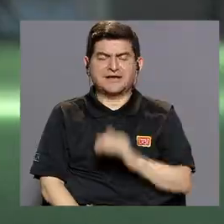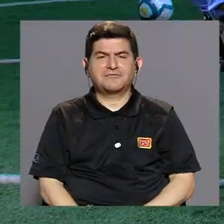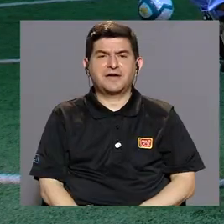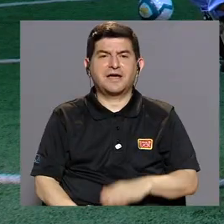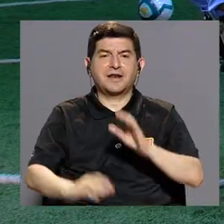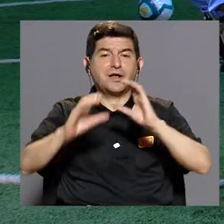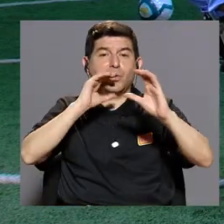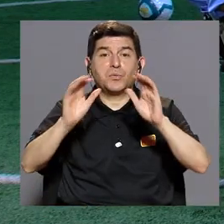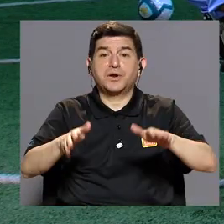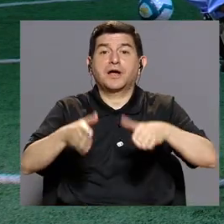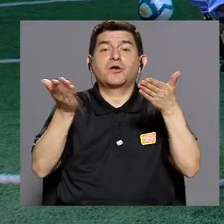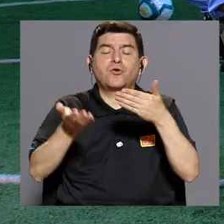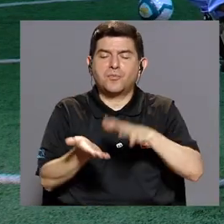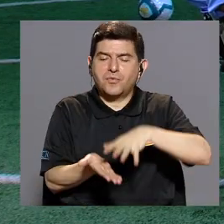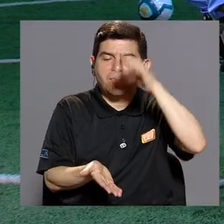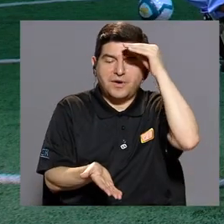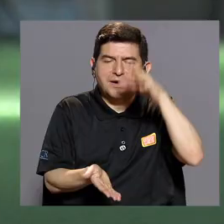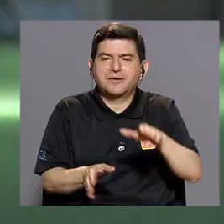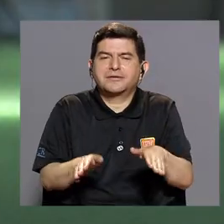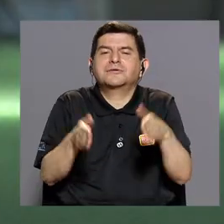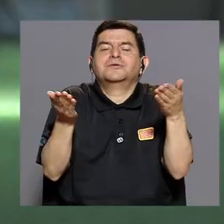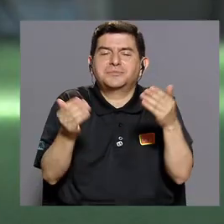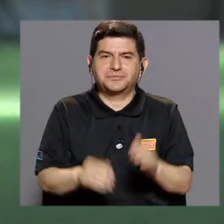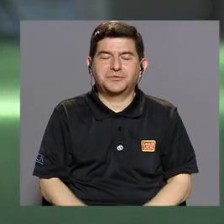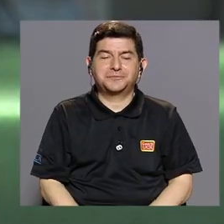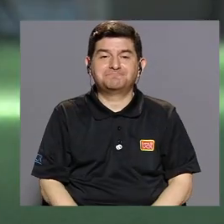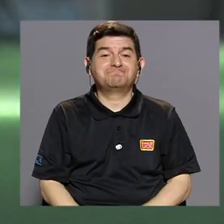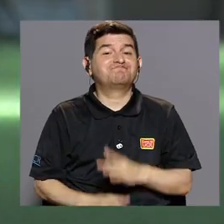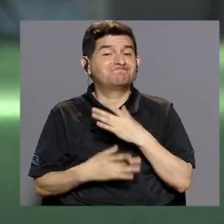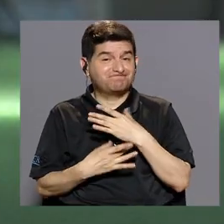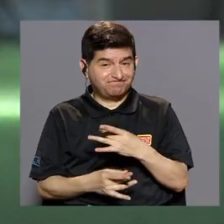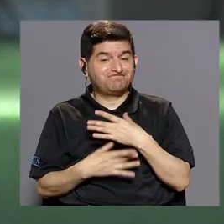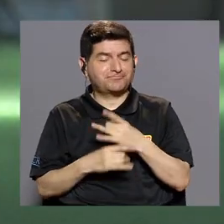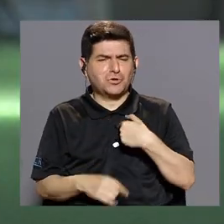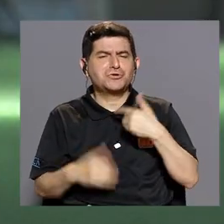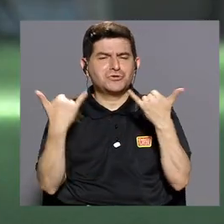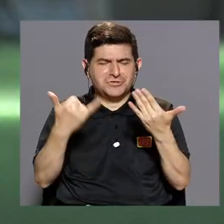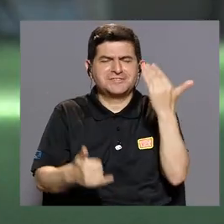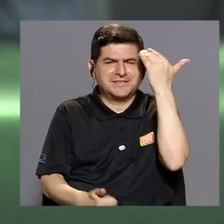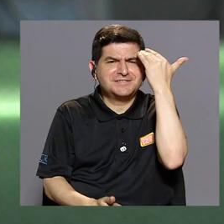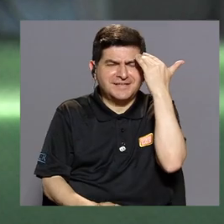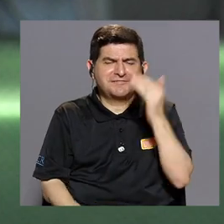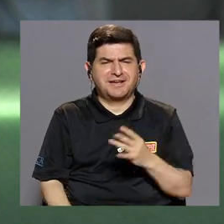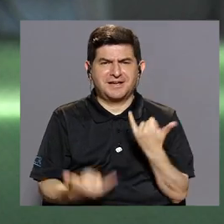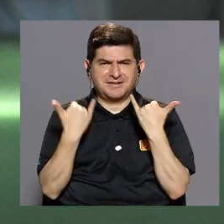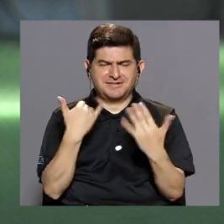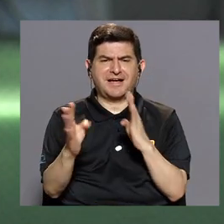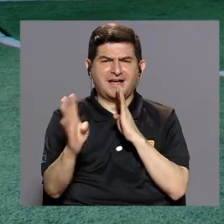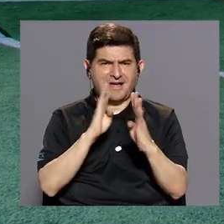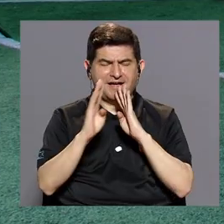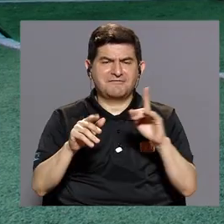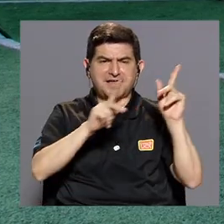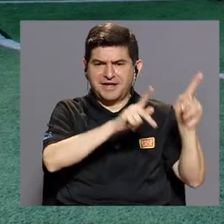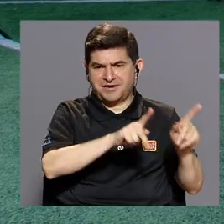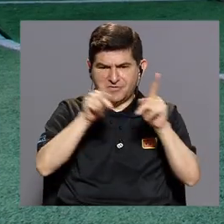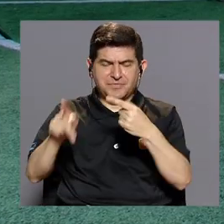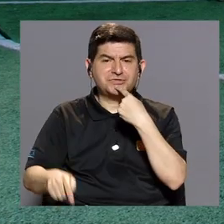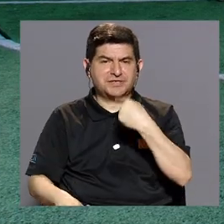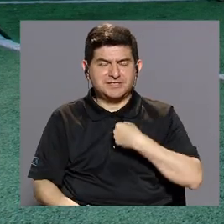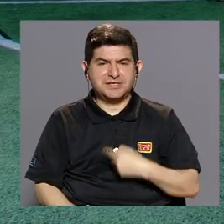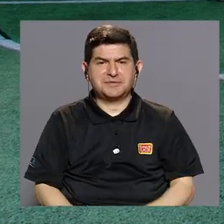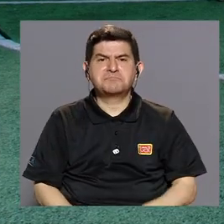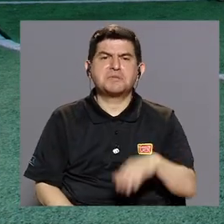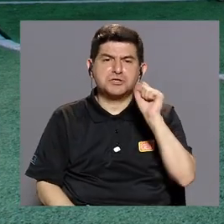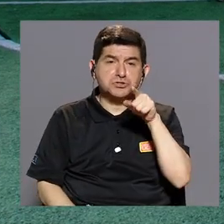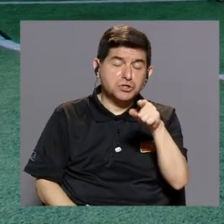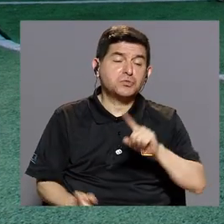comunicar. ¿Cómo, sí. ¿Cómo ha sido ese aprendizaje para usted? Fue muy curioso, ¿verdad? Yo ya sabía, ya había hablado con las personas que me habían dicho,